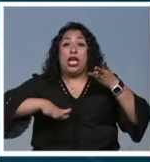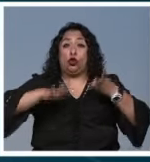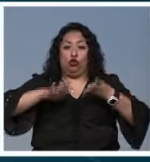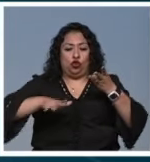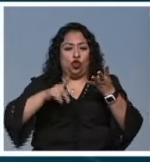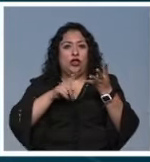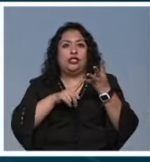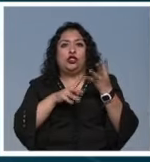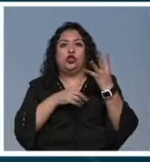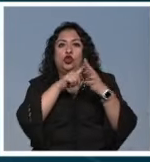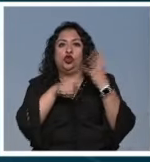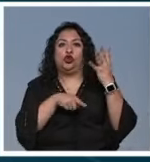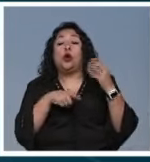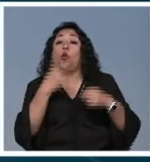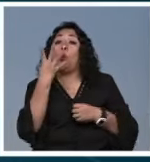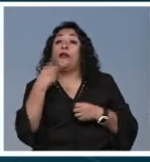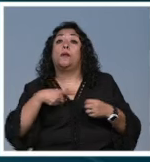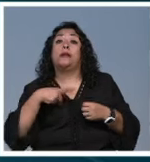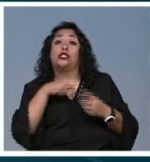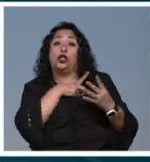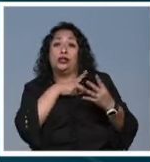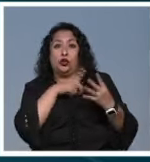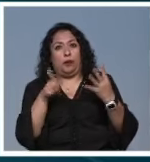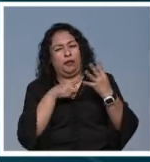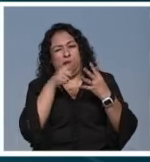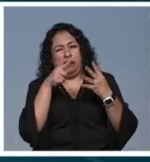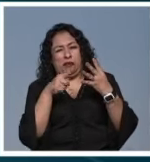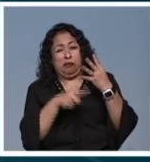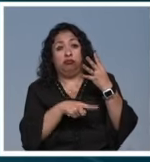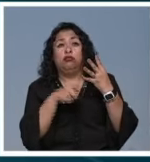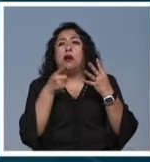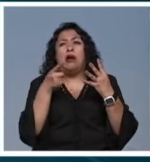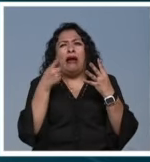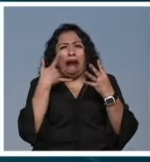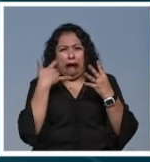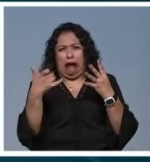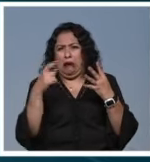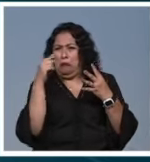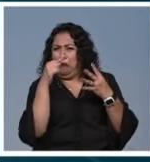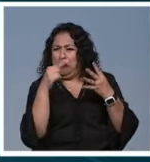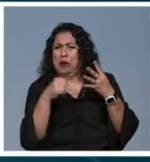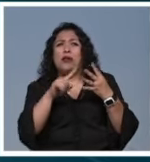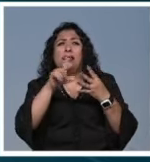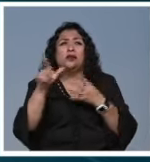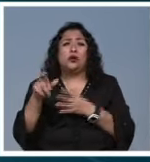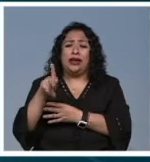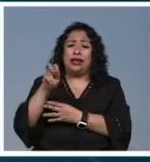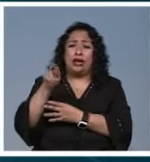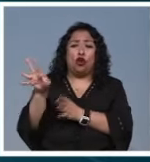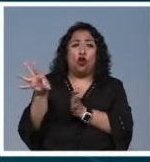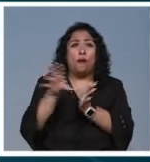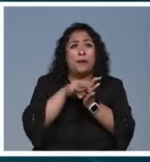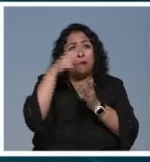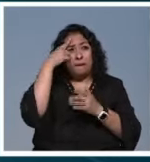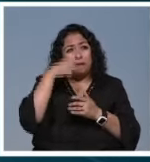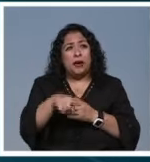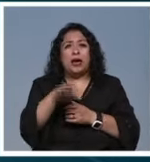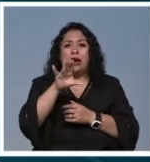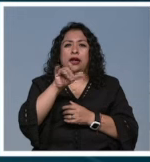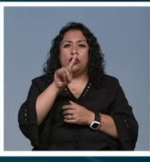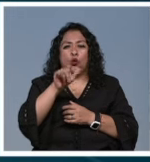y 4 solistas. Es una alineación muy poco usual que después Karl Orff copió para hacer el Catuli